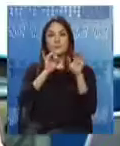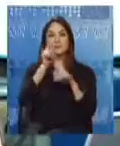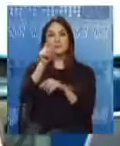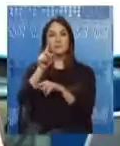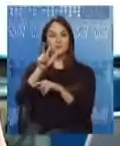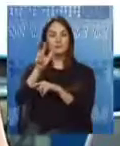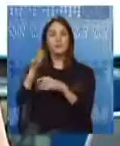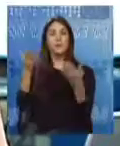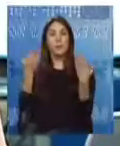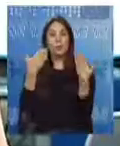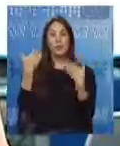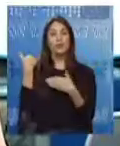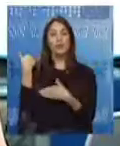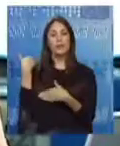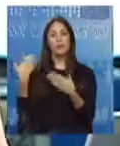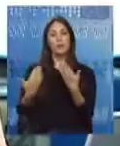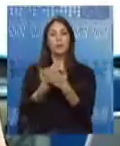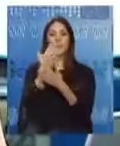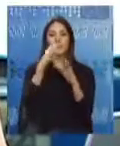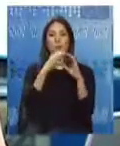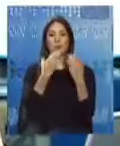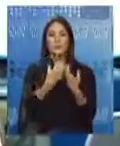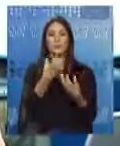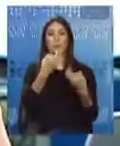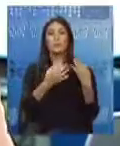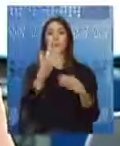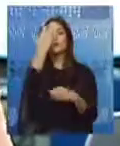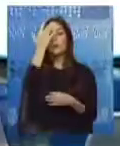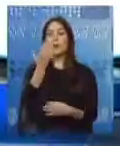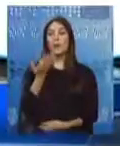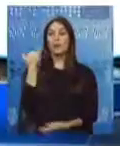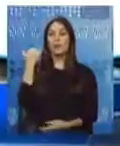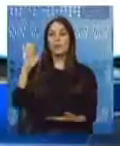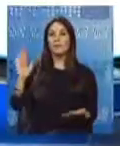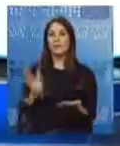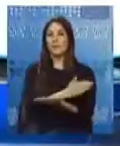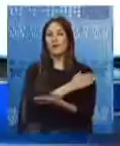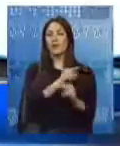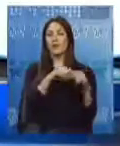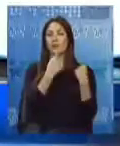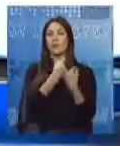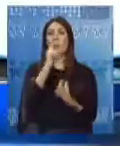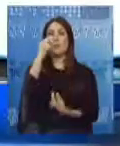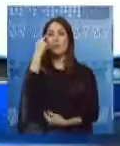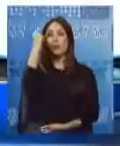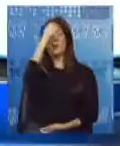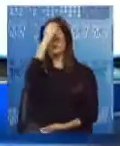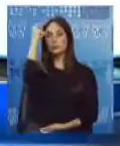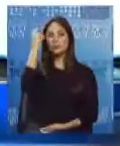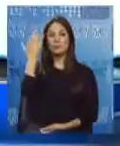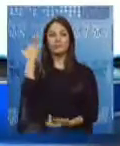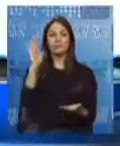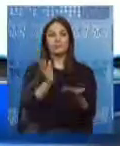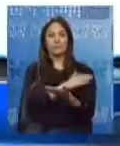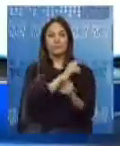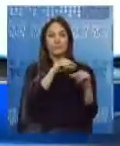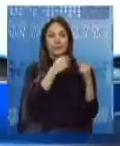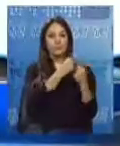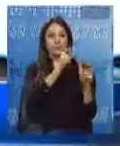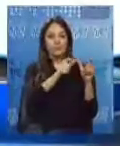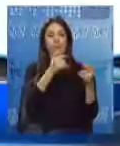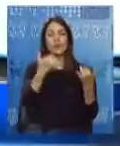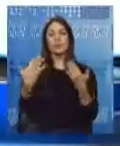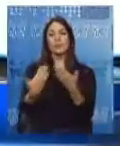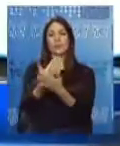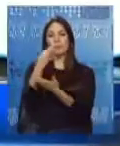guayaquil tiene nuevos comisarios atrás del proceso de depuración anunciado por el gobernador del guayas este miércoles fueron presentados los funcionarios